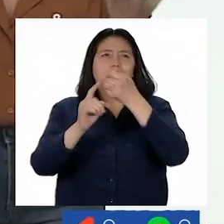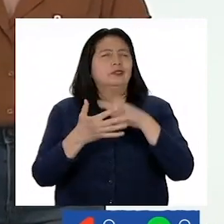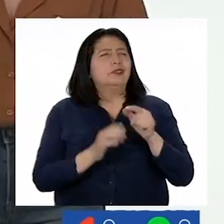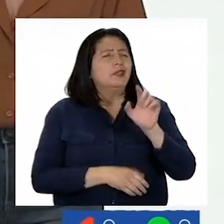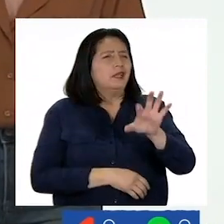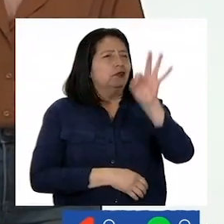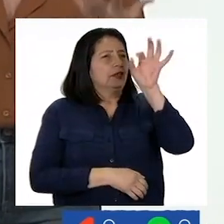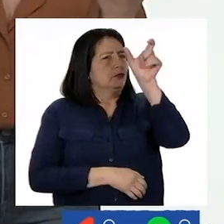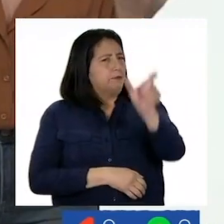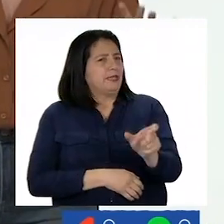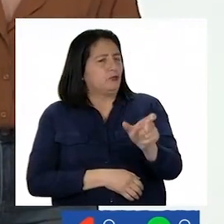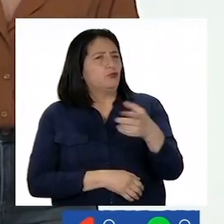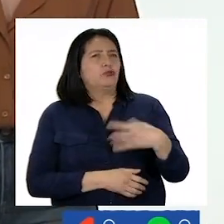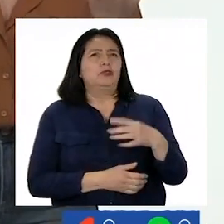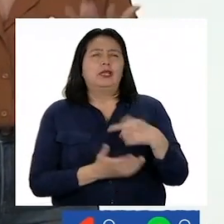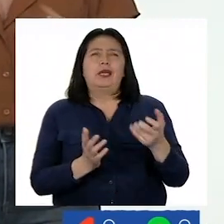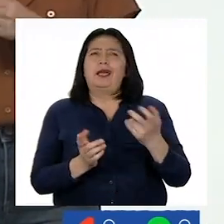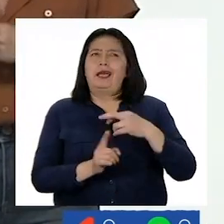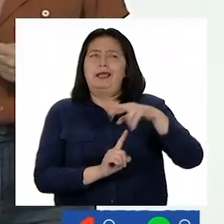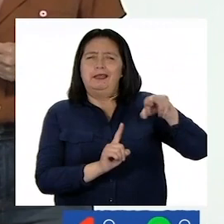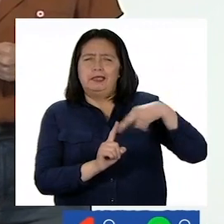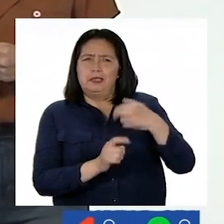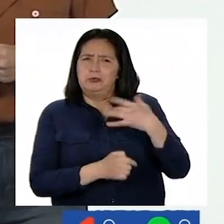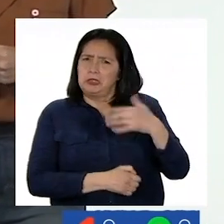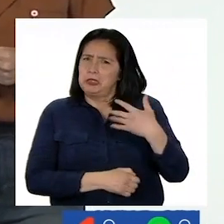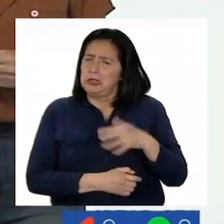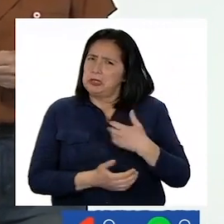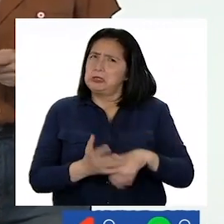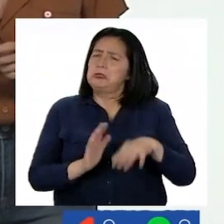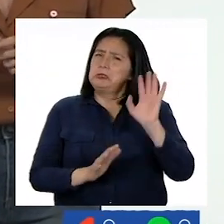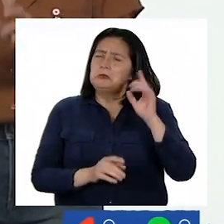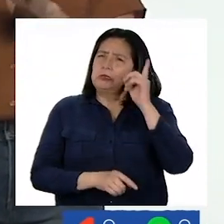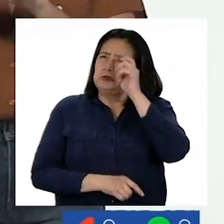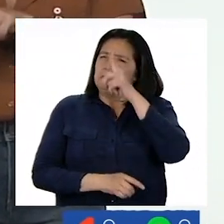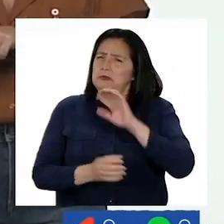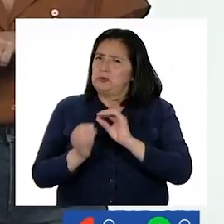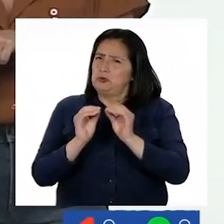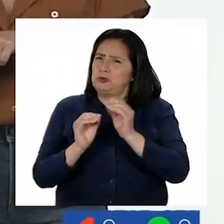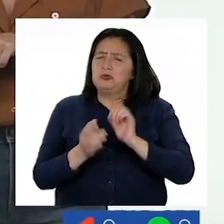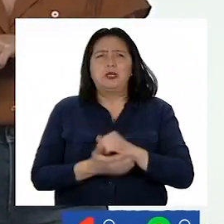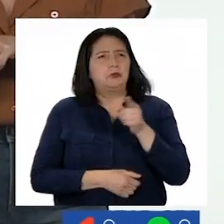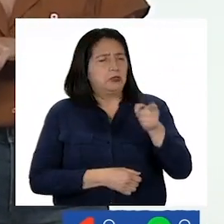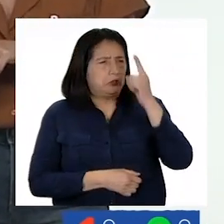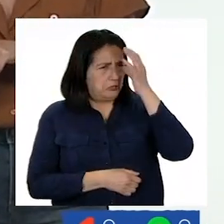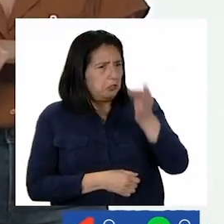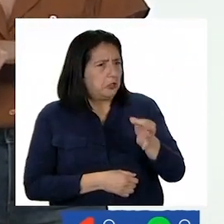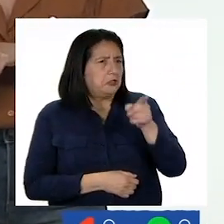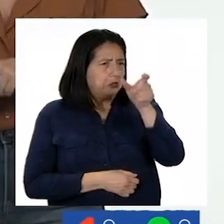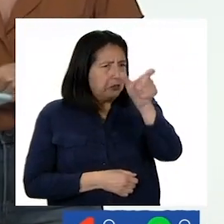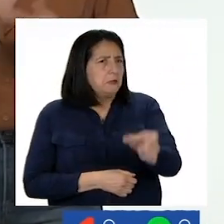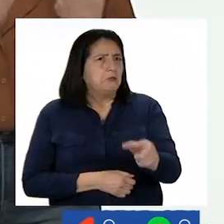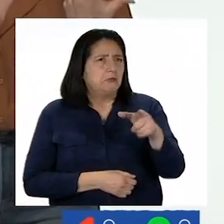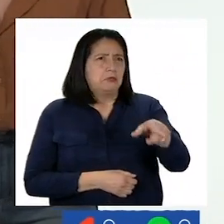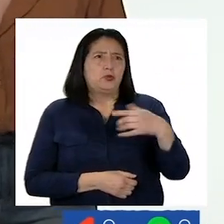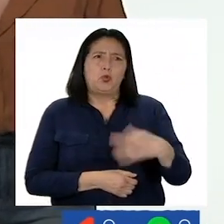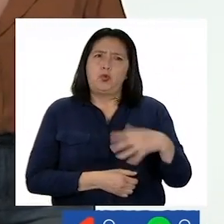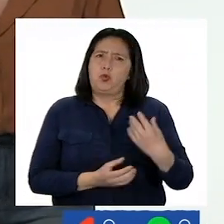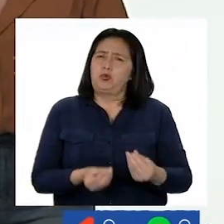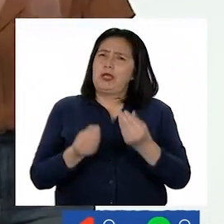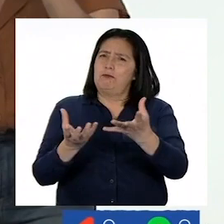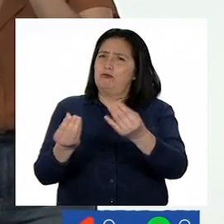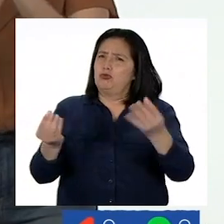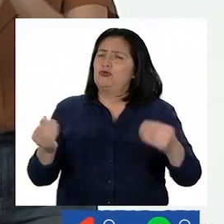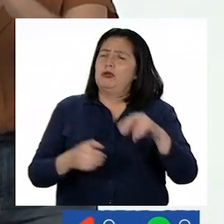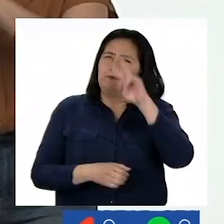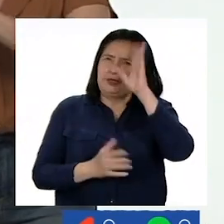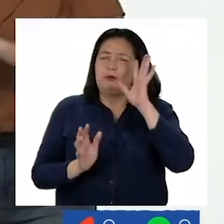identificar a una persona alrededor que haya sobrepasado una dificultad y cree que esta persona aporta mucho al